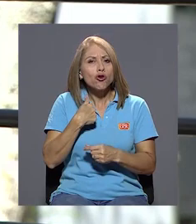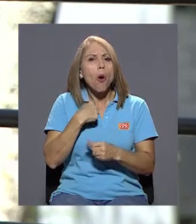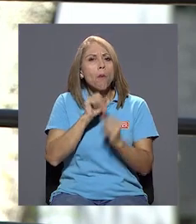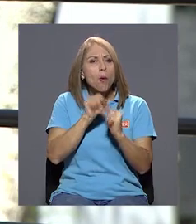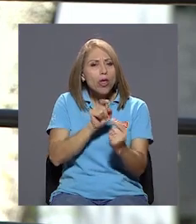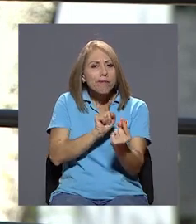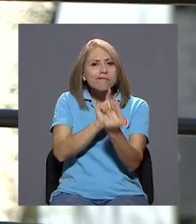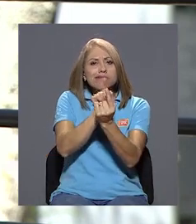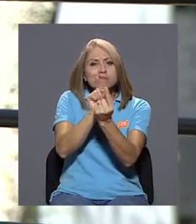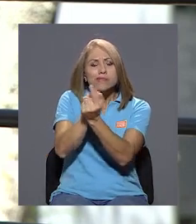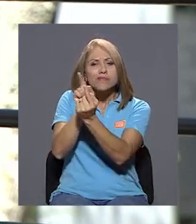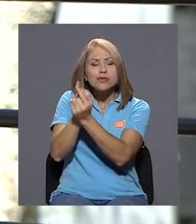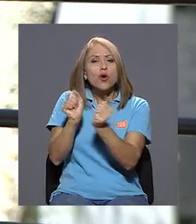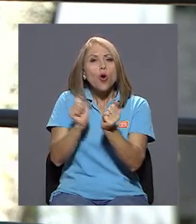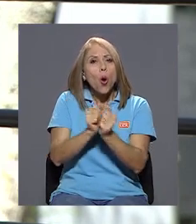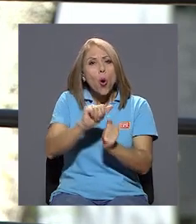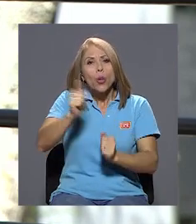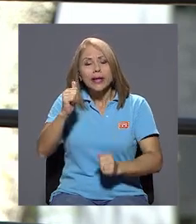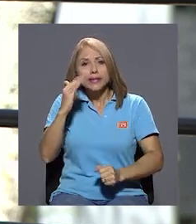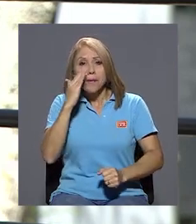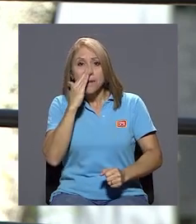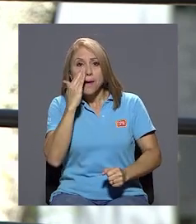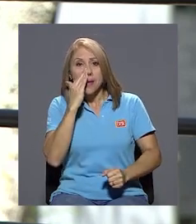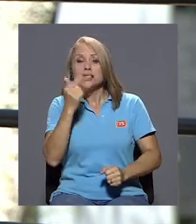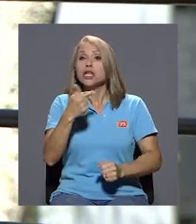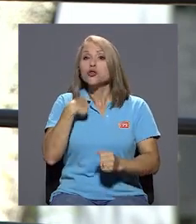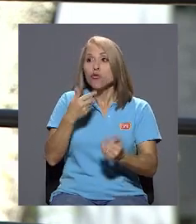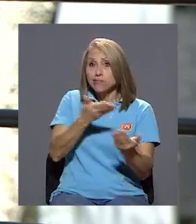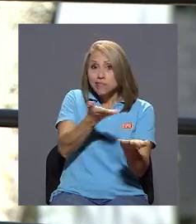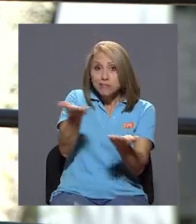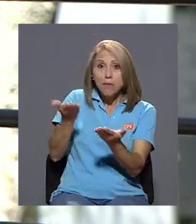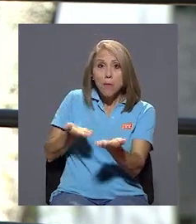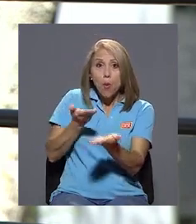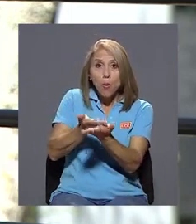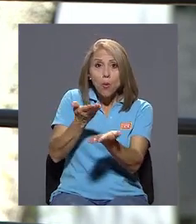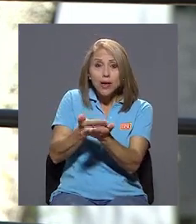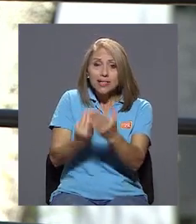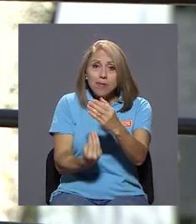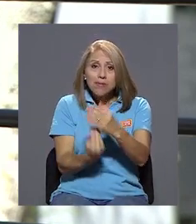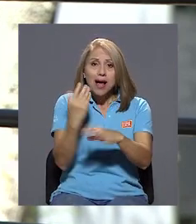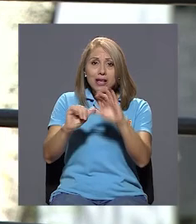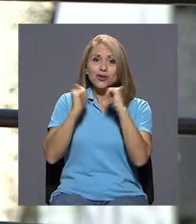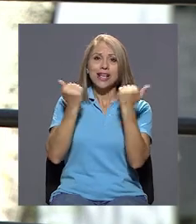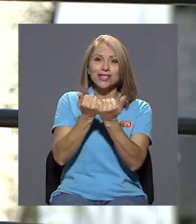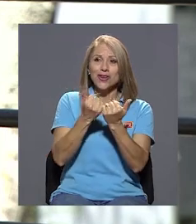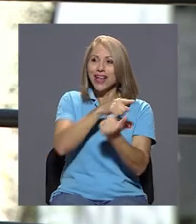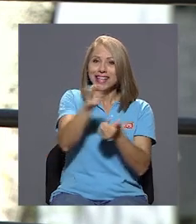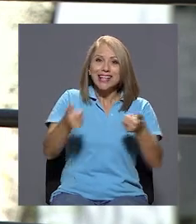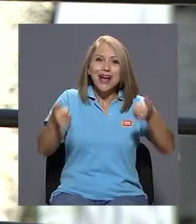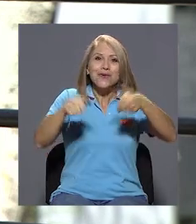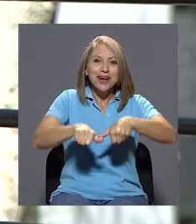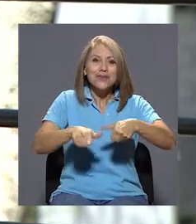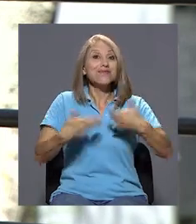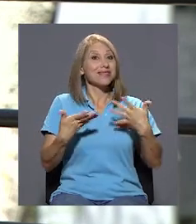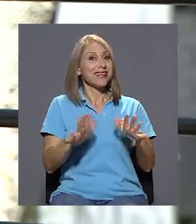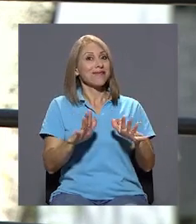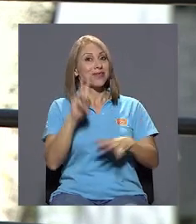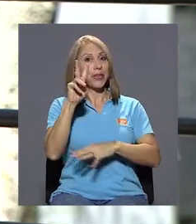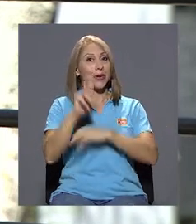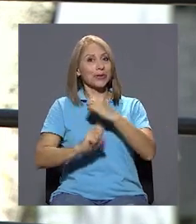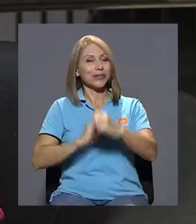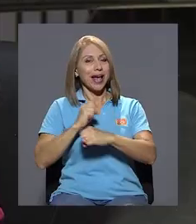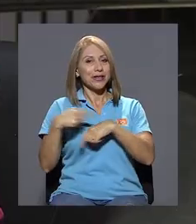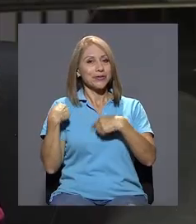varias mamás y pues les hice la propuesta de hacer una asociación y estuvieron de acuerdo y aquí estamos, tenemos 2 años de estar en esta